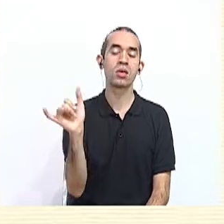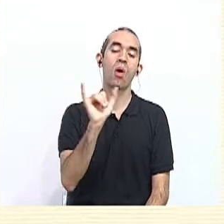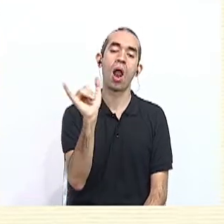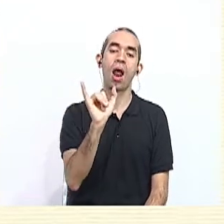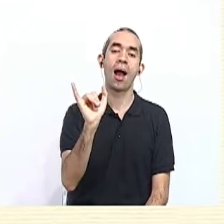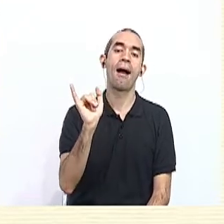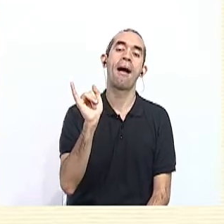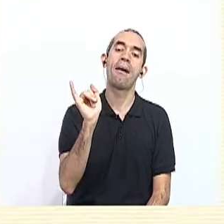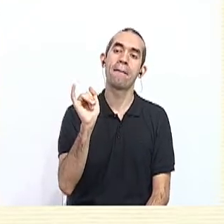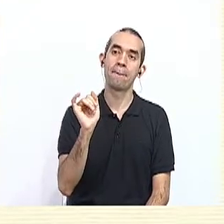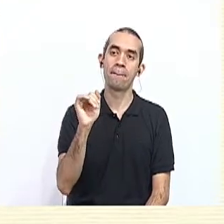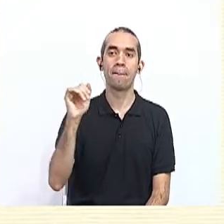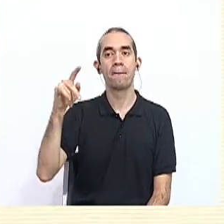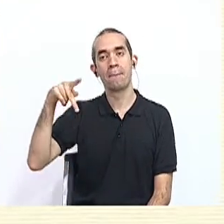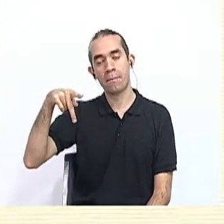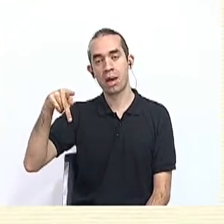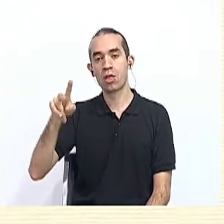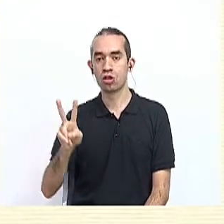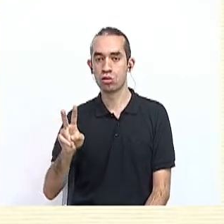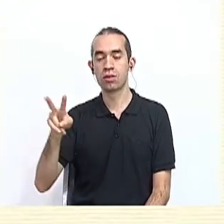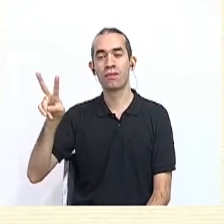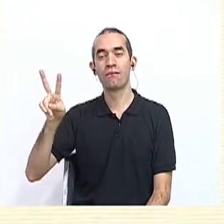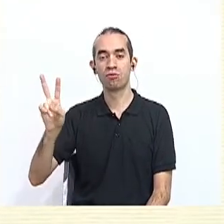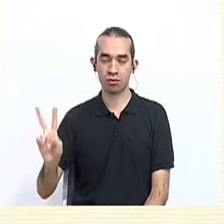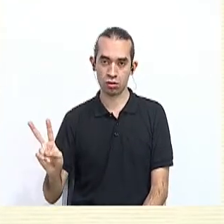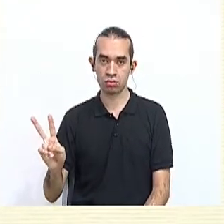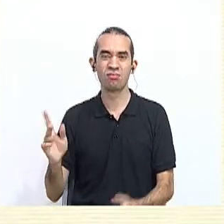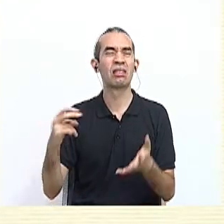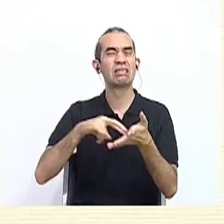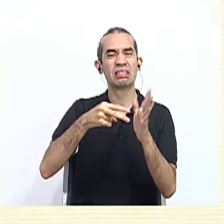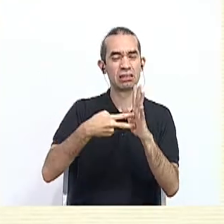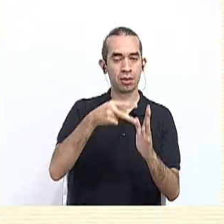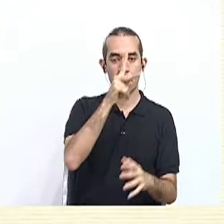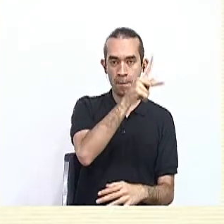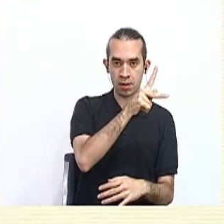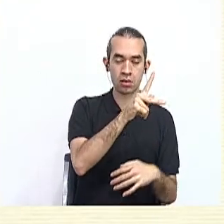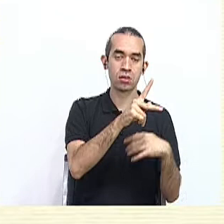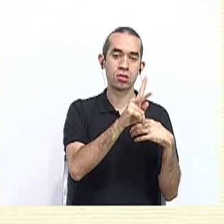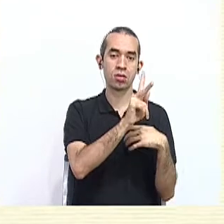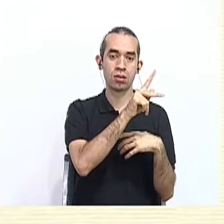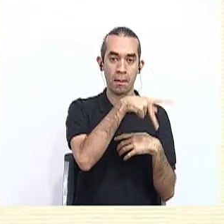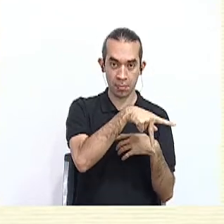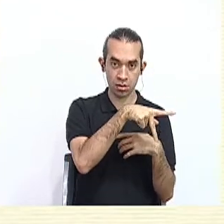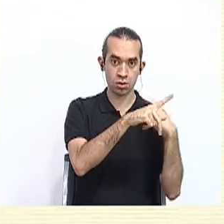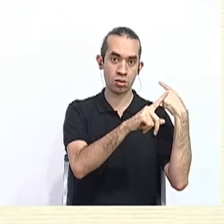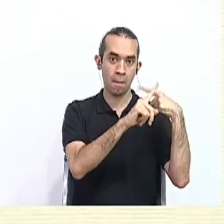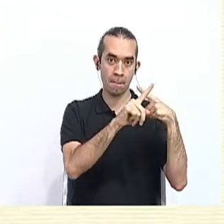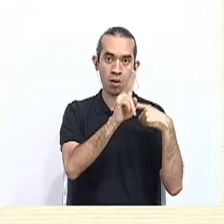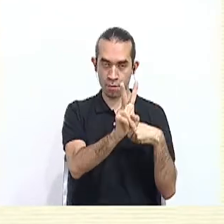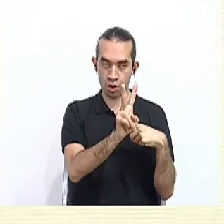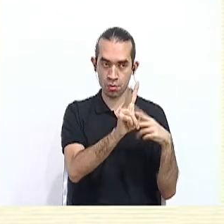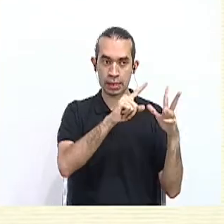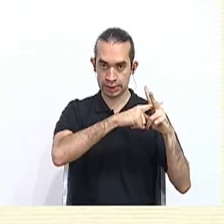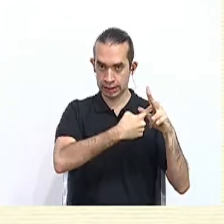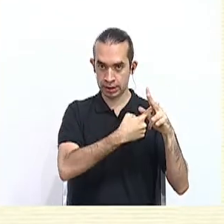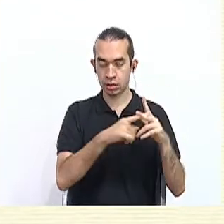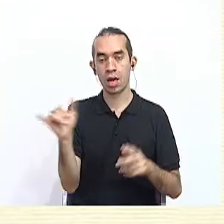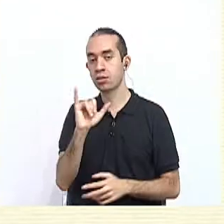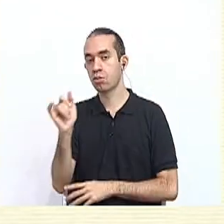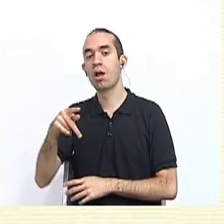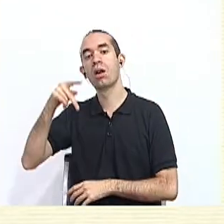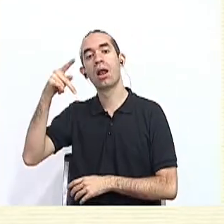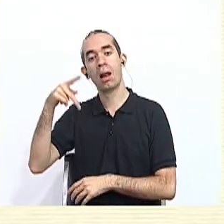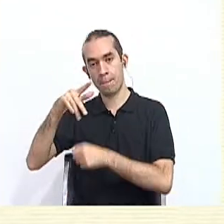es igual a P2 por volumen 2. Es decir, presión y volumen al inicio es igual a la presión